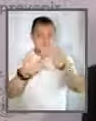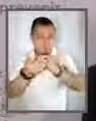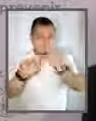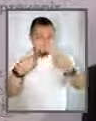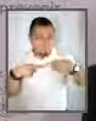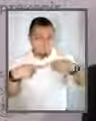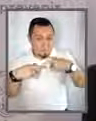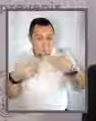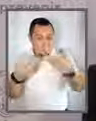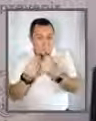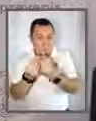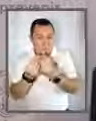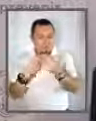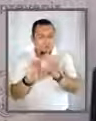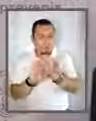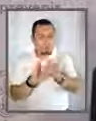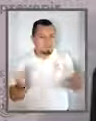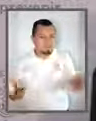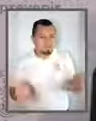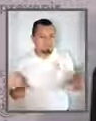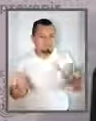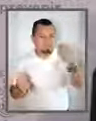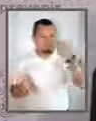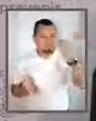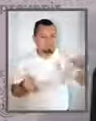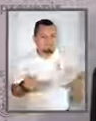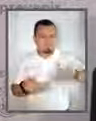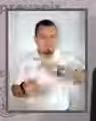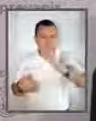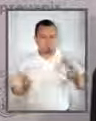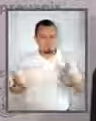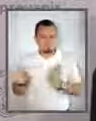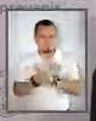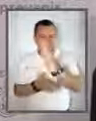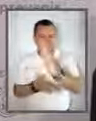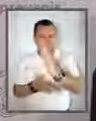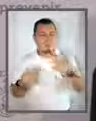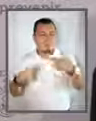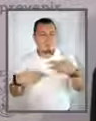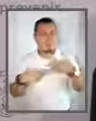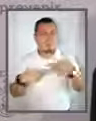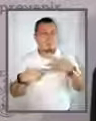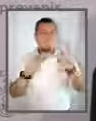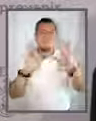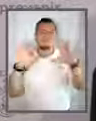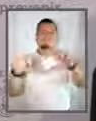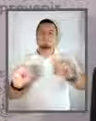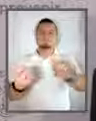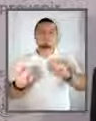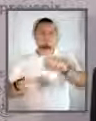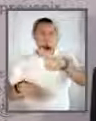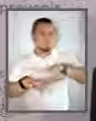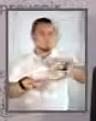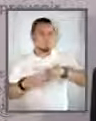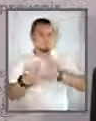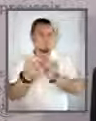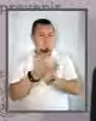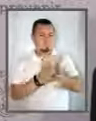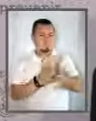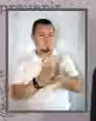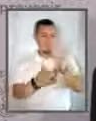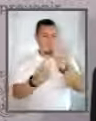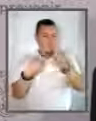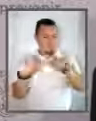redes sociales estaban incitando a llevar este tipo de prácticas. Ya fueron puestas a disposición del Ministerio Público, ya se